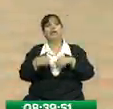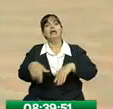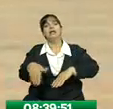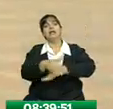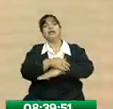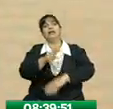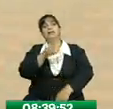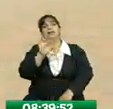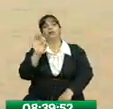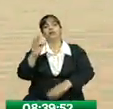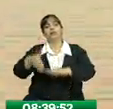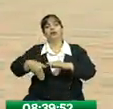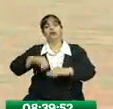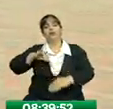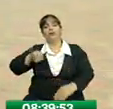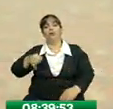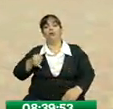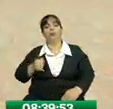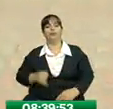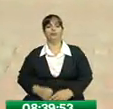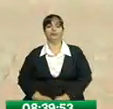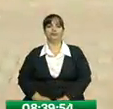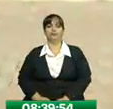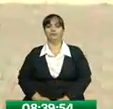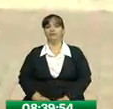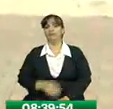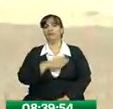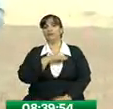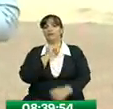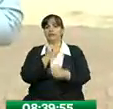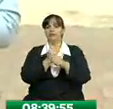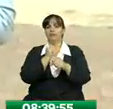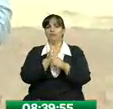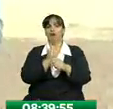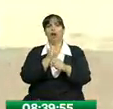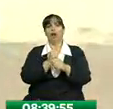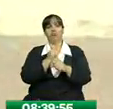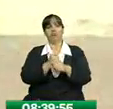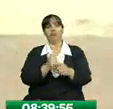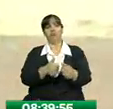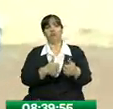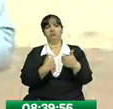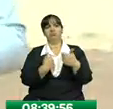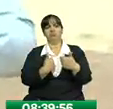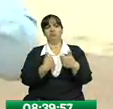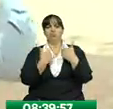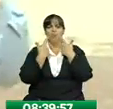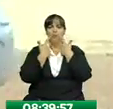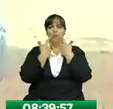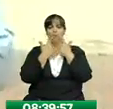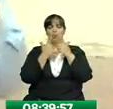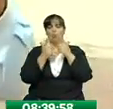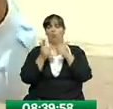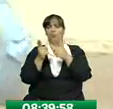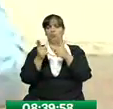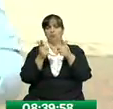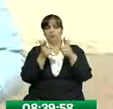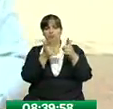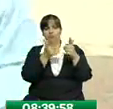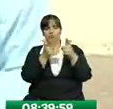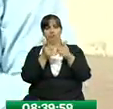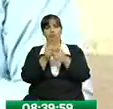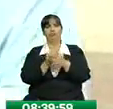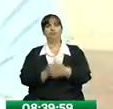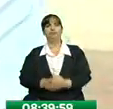más detalles del trabajo que realiza la policía en ese lugar con los pormenores y lo que van a anunciar en ese